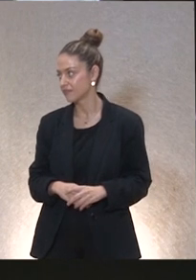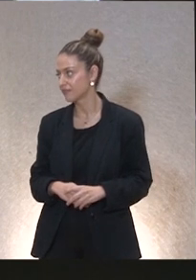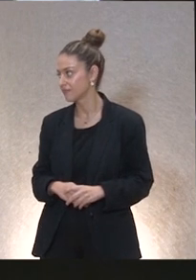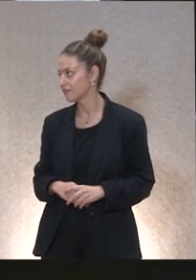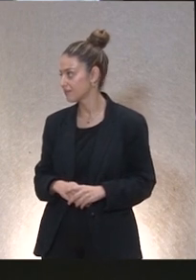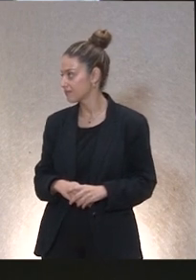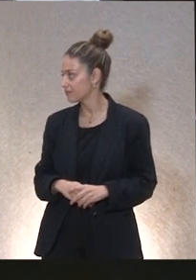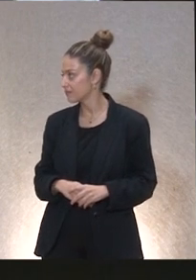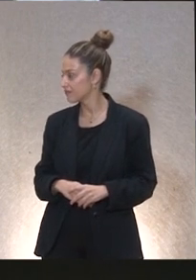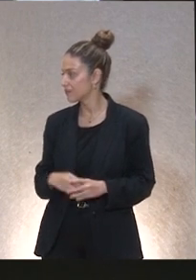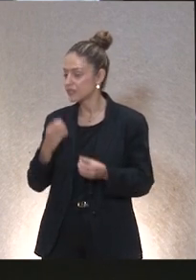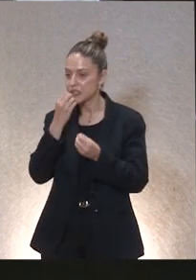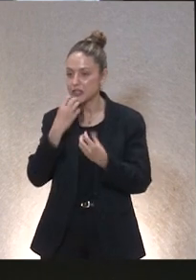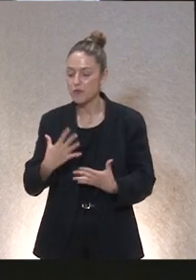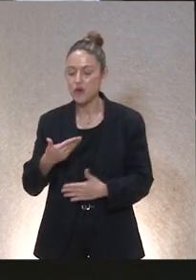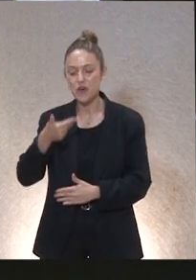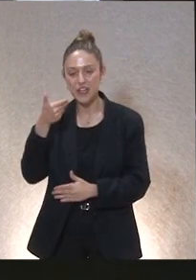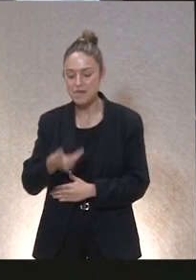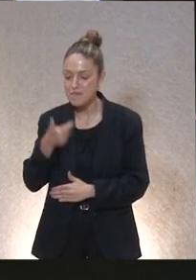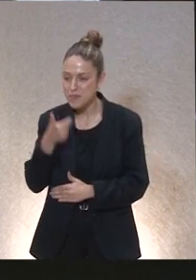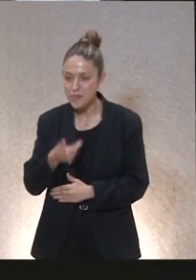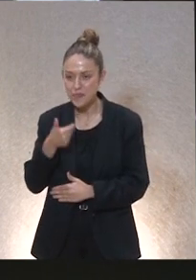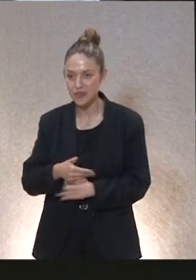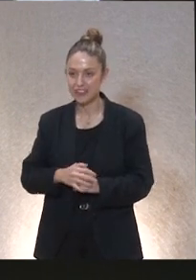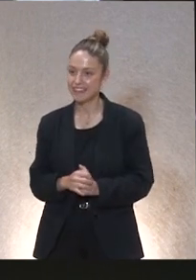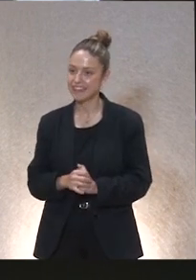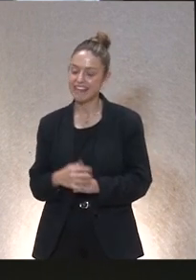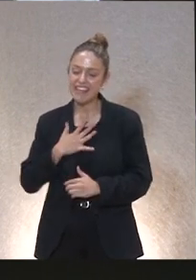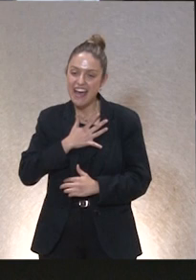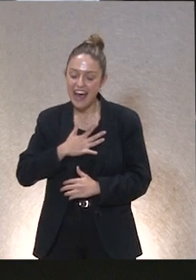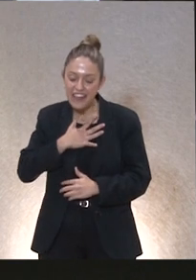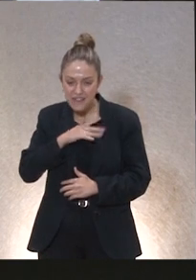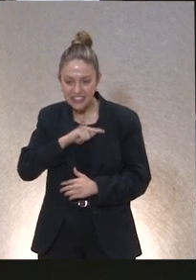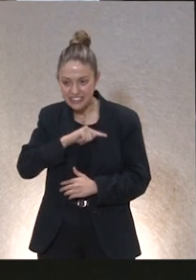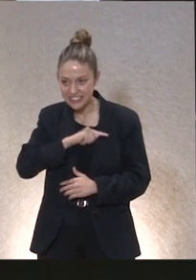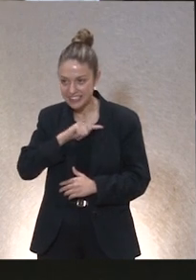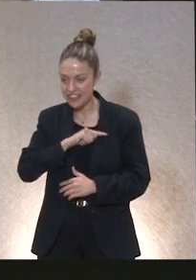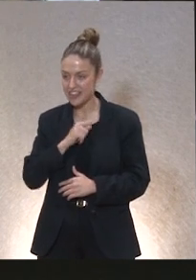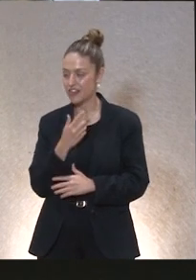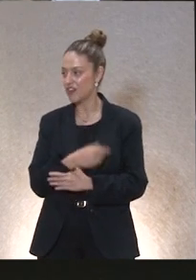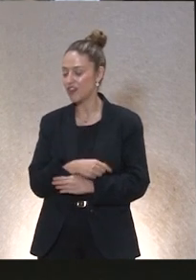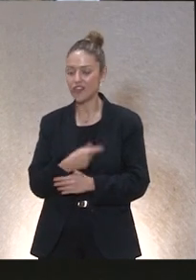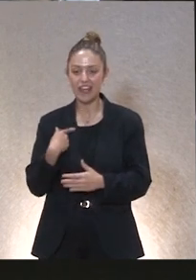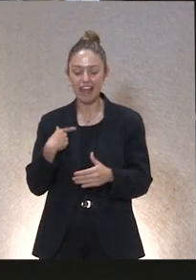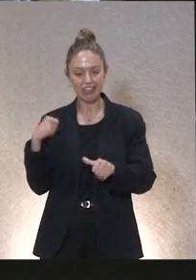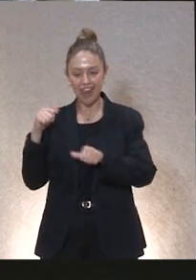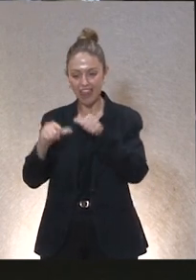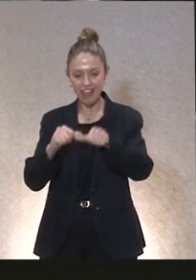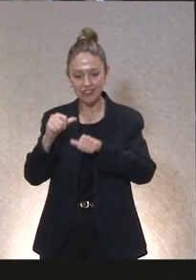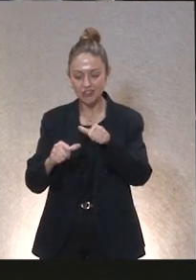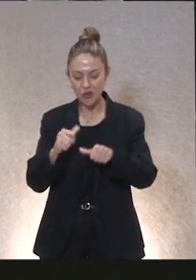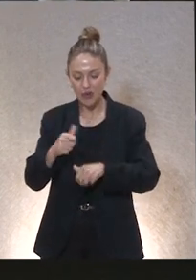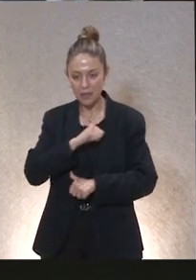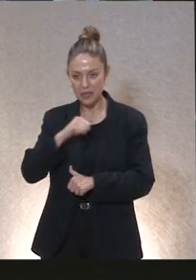así Bueno qué importante y qué agradable sensación es reconocer trayectorias